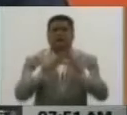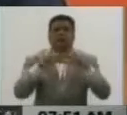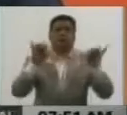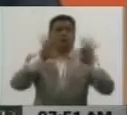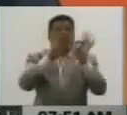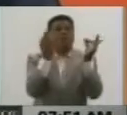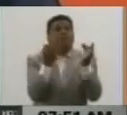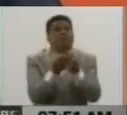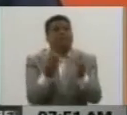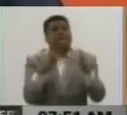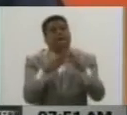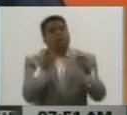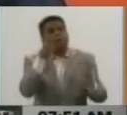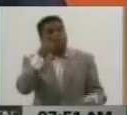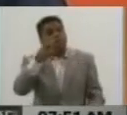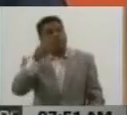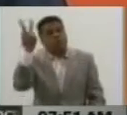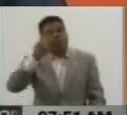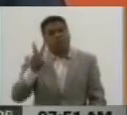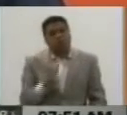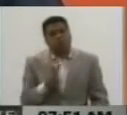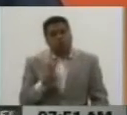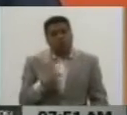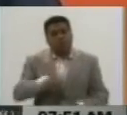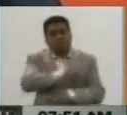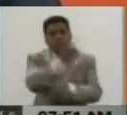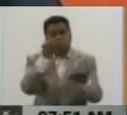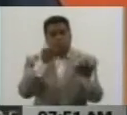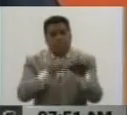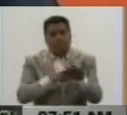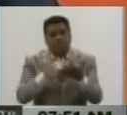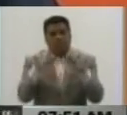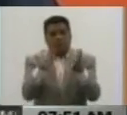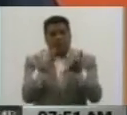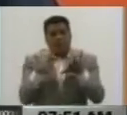al pueblo de Venezuela en conjunto, que ganemos la paz con la educación.